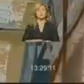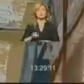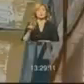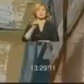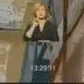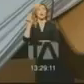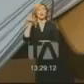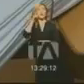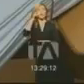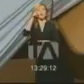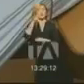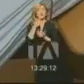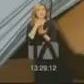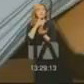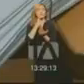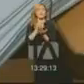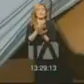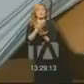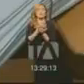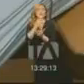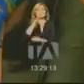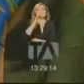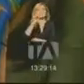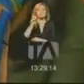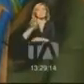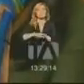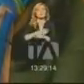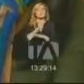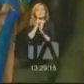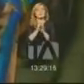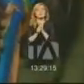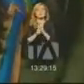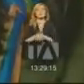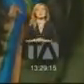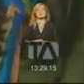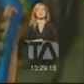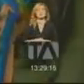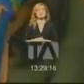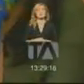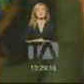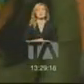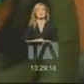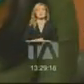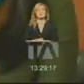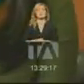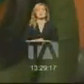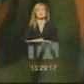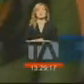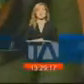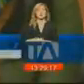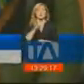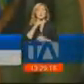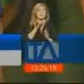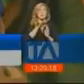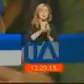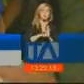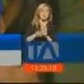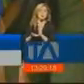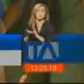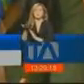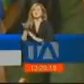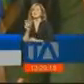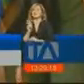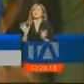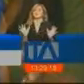500 pruebas. ¿Cuál es la determinante para acusarlo? No se puede hablar de mayor contundencia o la de menor contundencia, sino que en